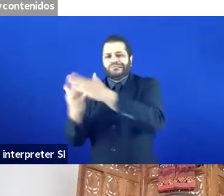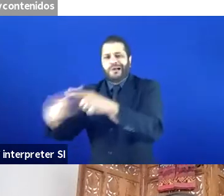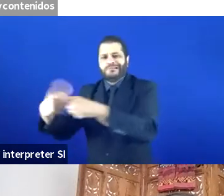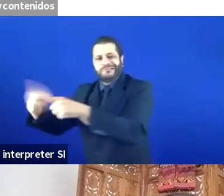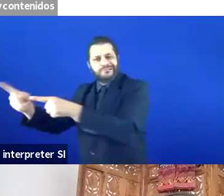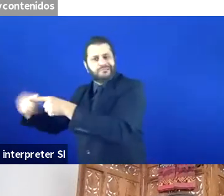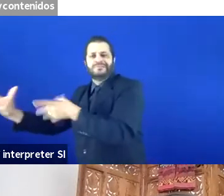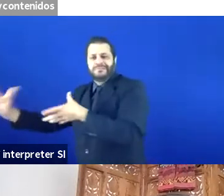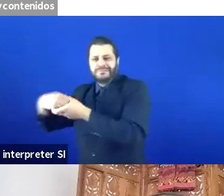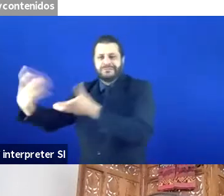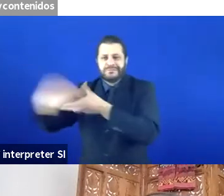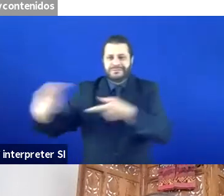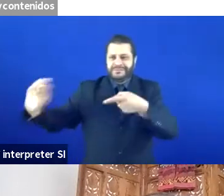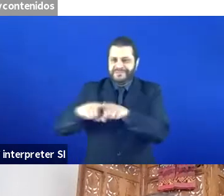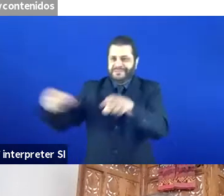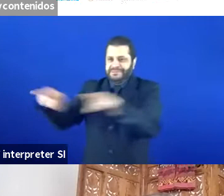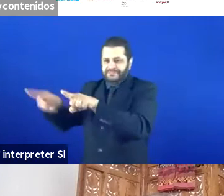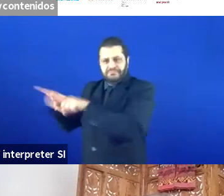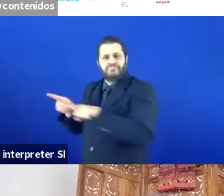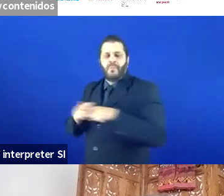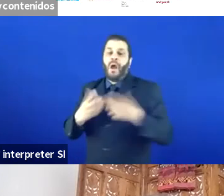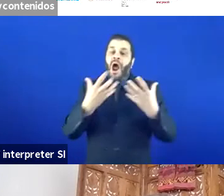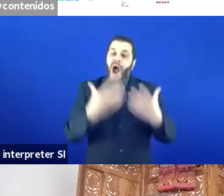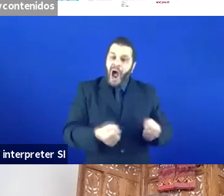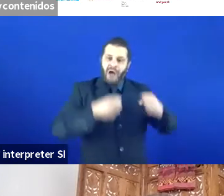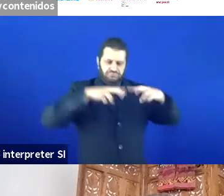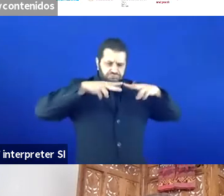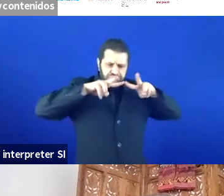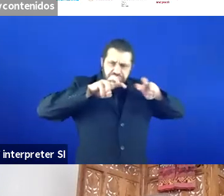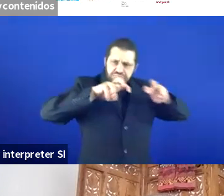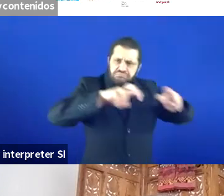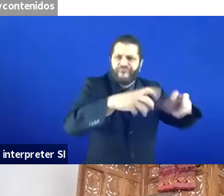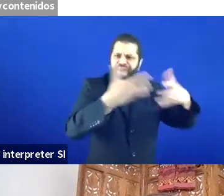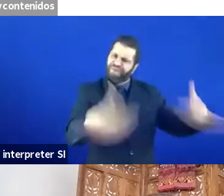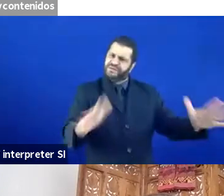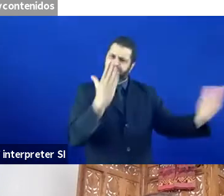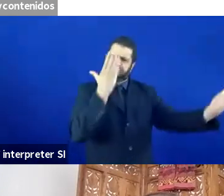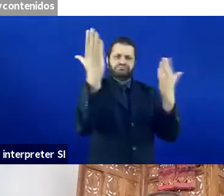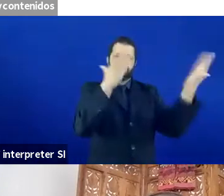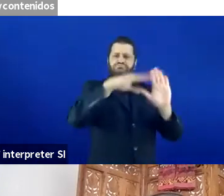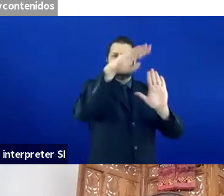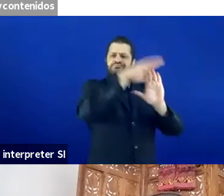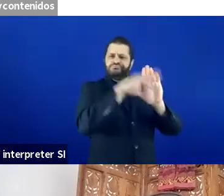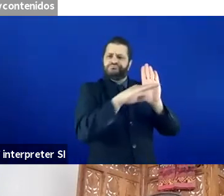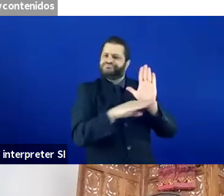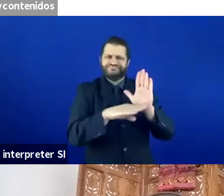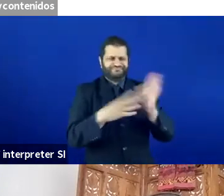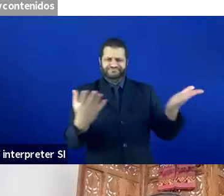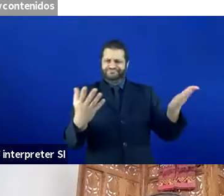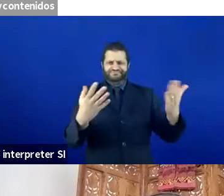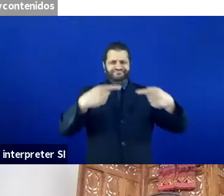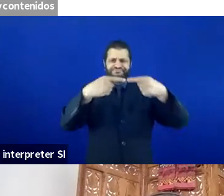datos, investigación y análisis totalmente desglosados, especialmente nuestros esfuerzos de respuesta y recuperación en el marco